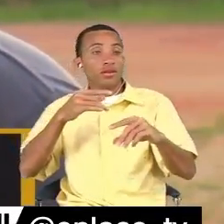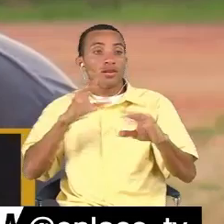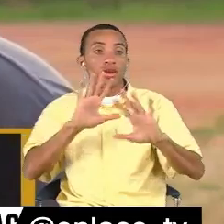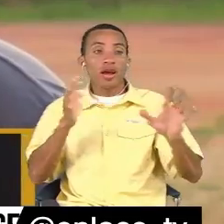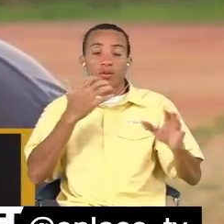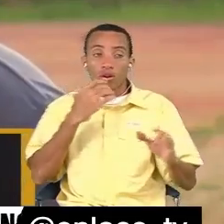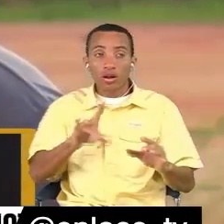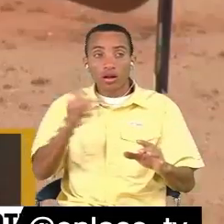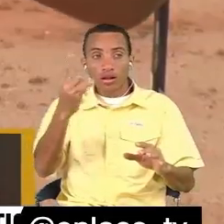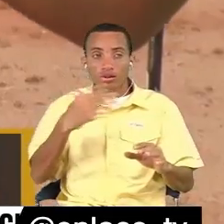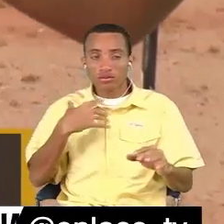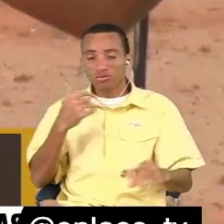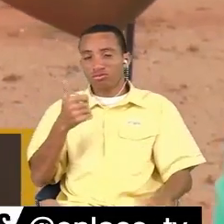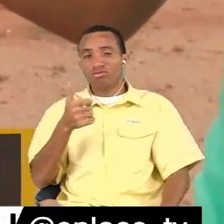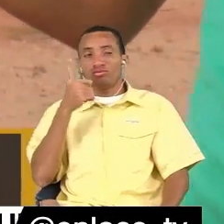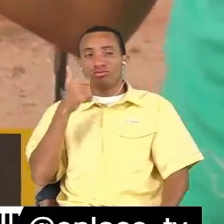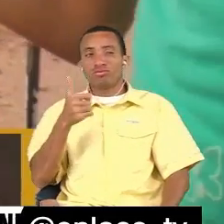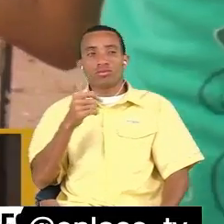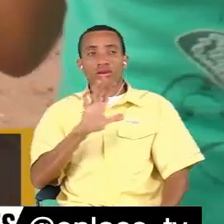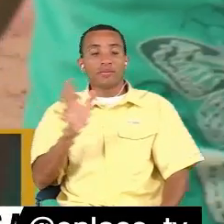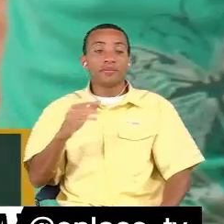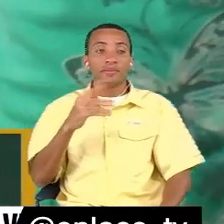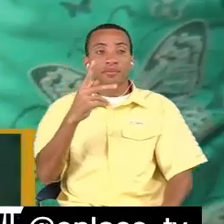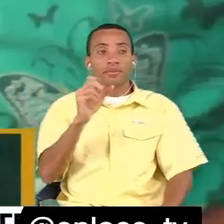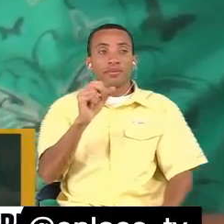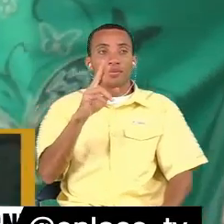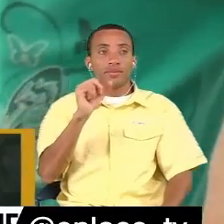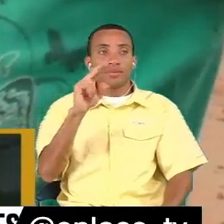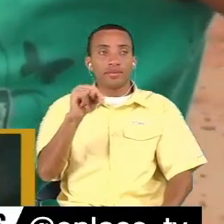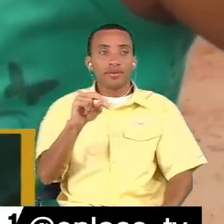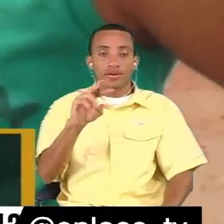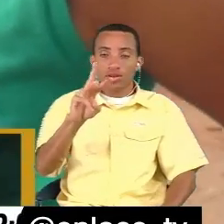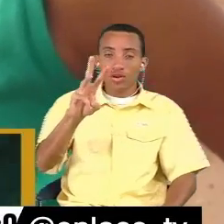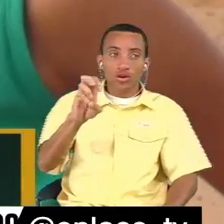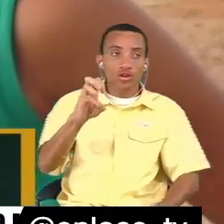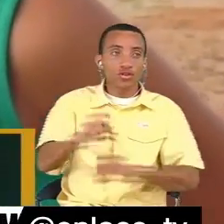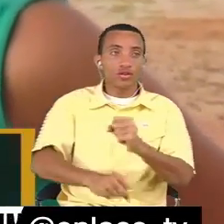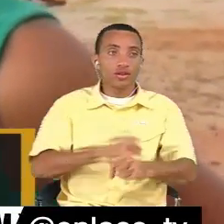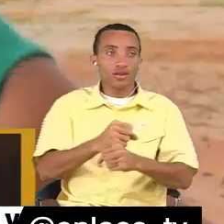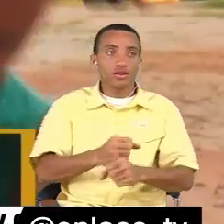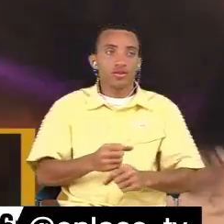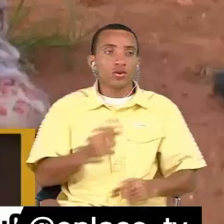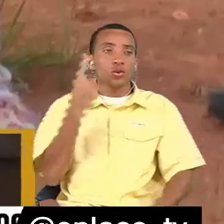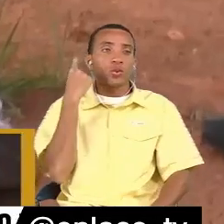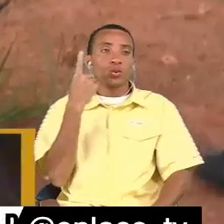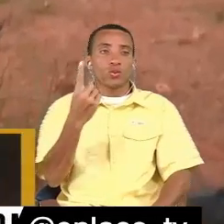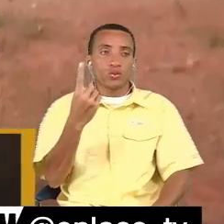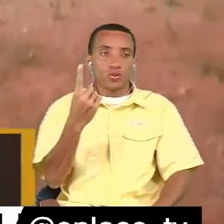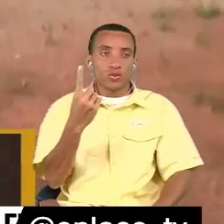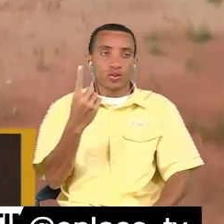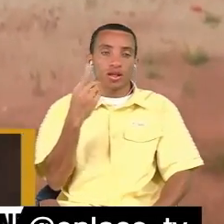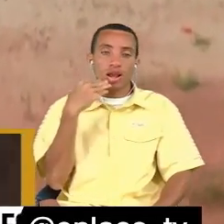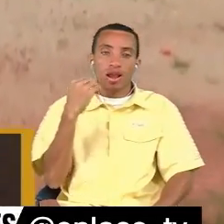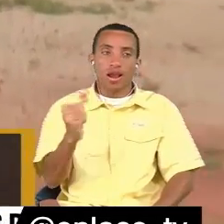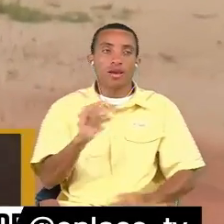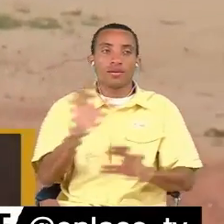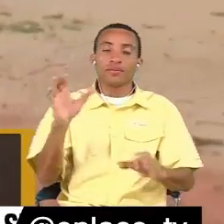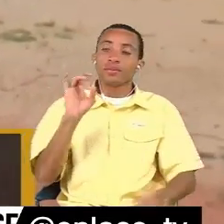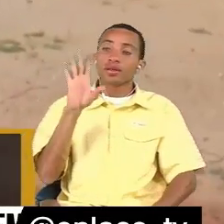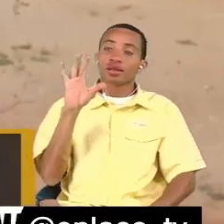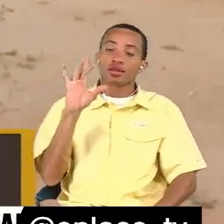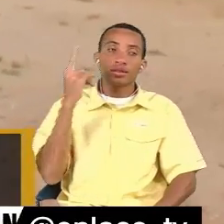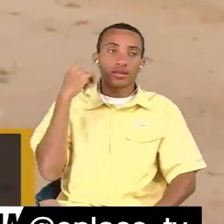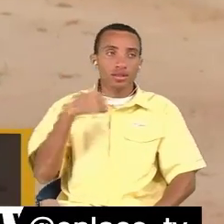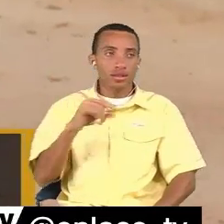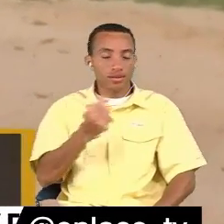encontrar nada bueno. Karin Moreno, de 8 años de edad, es la única arquera de Barranca Bermeja en la categoría cadete desde hace 15 días. La